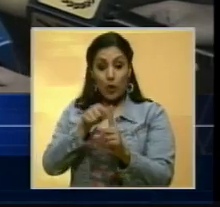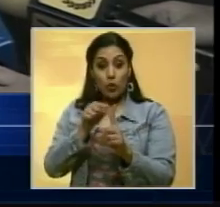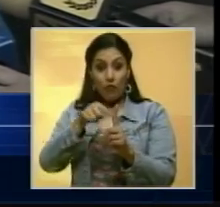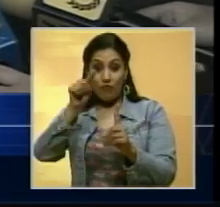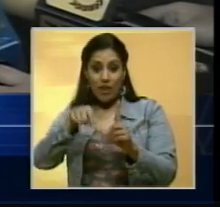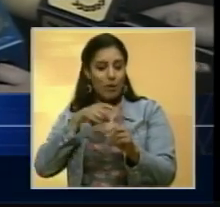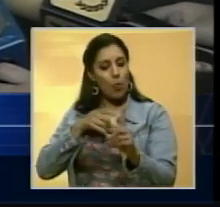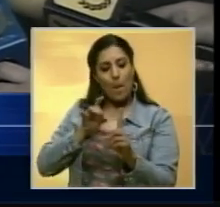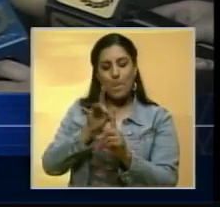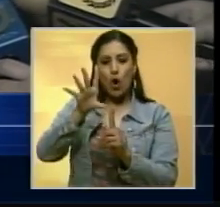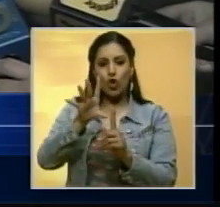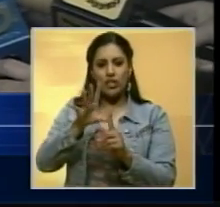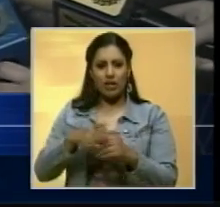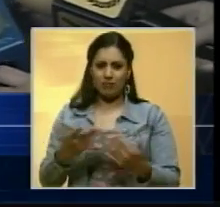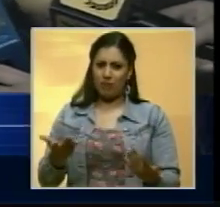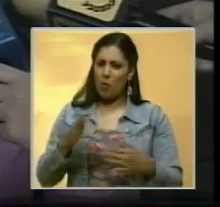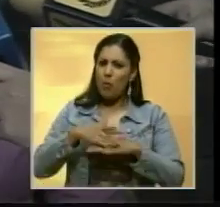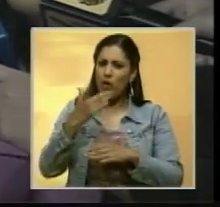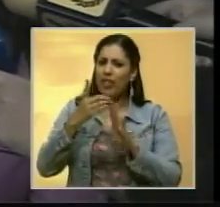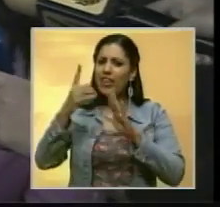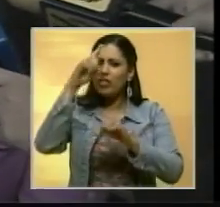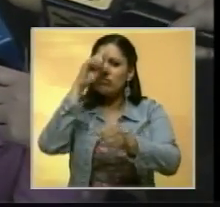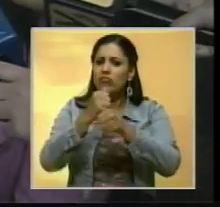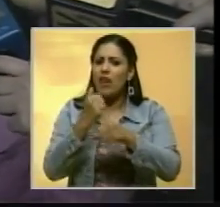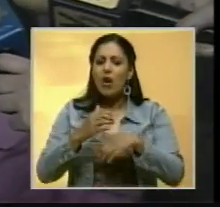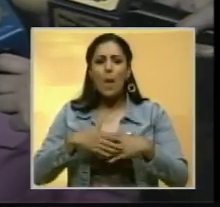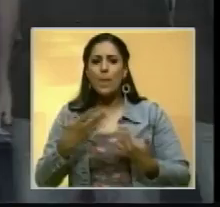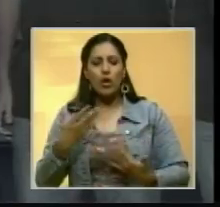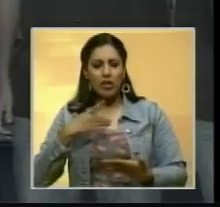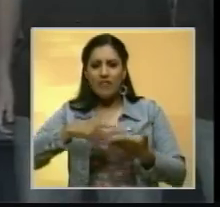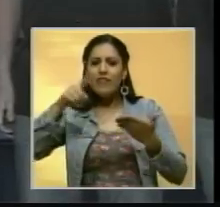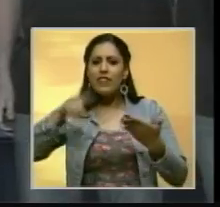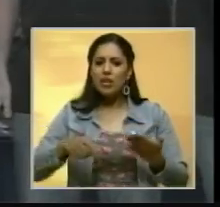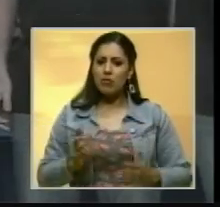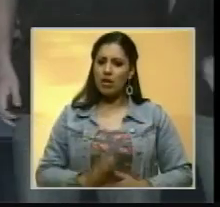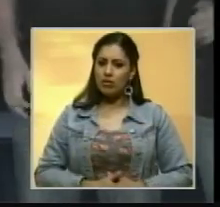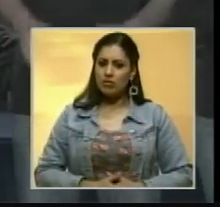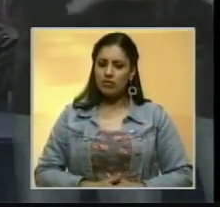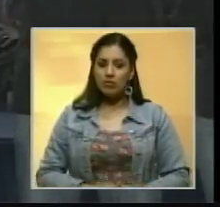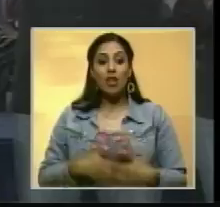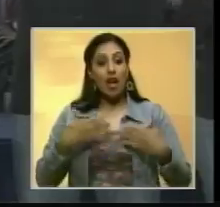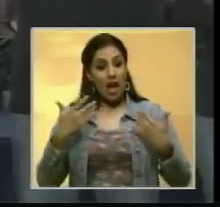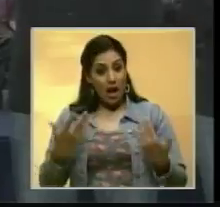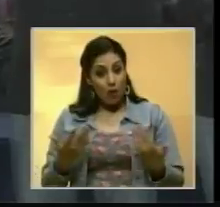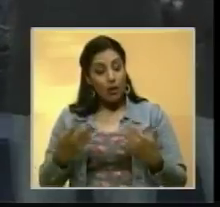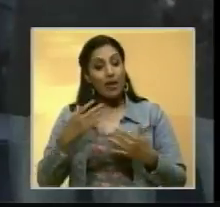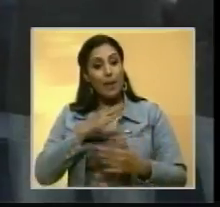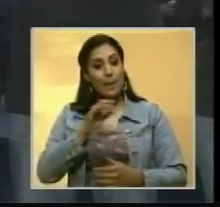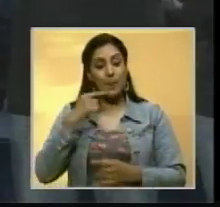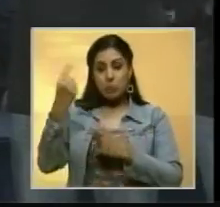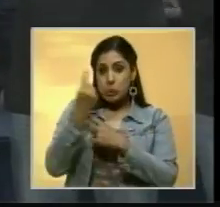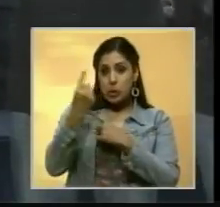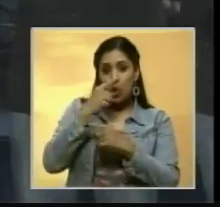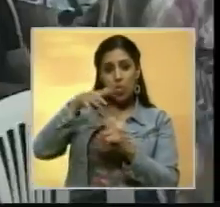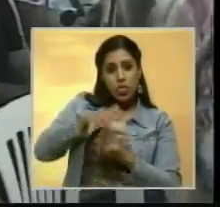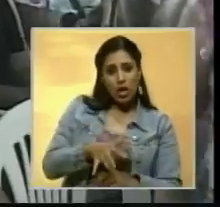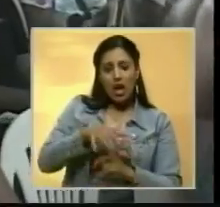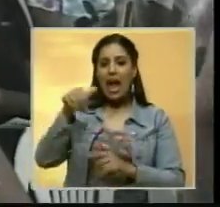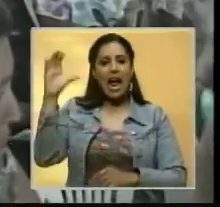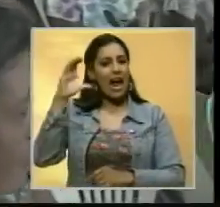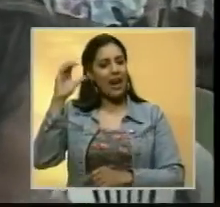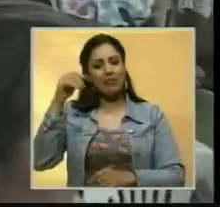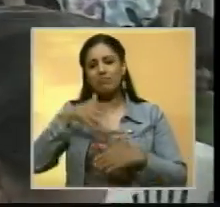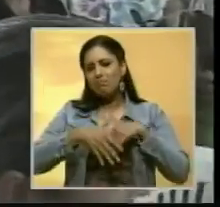o le vas a quitar el derecho a trabajar porque simplemente firmó? Expresó que pese a la intimidación, las calles de Caracas